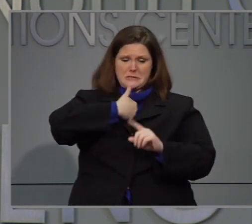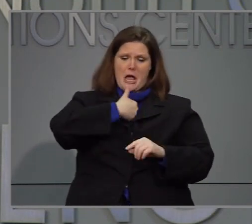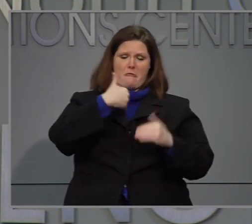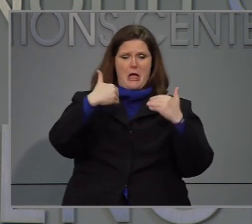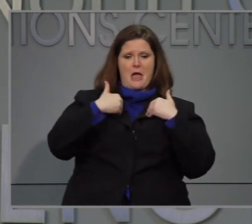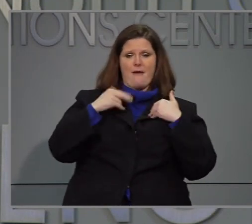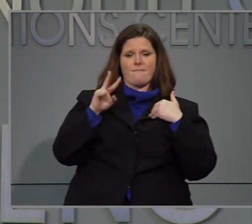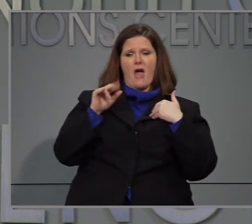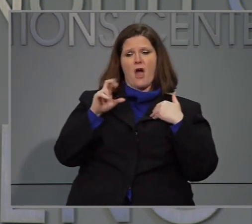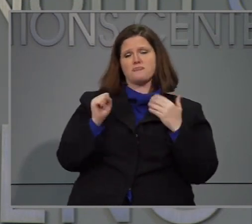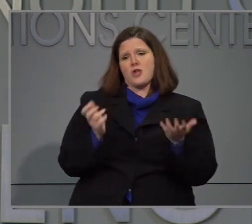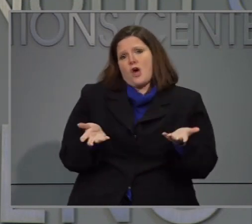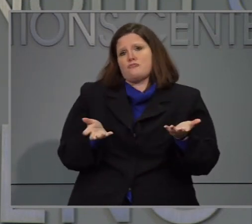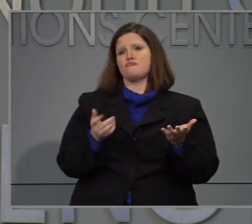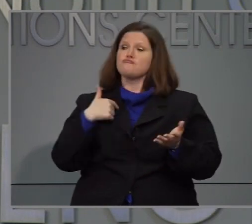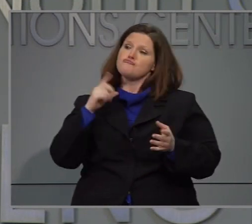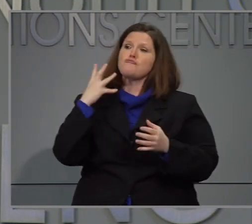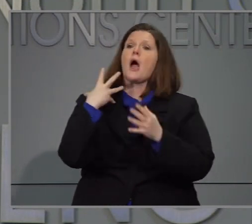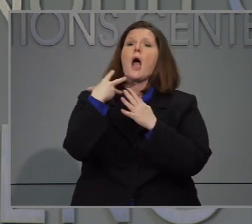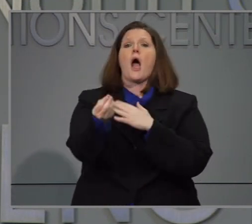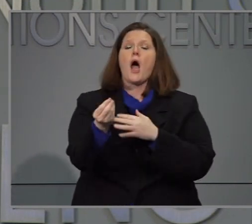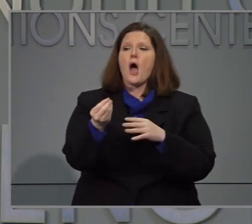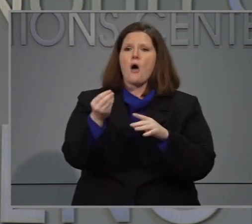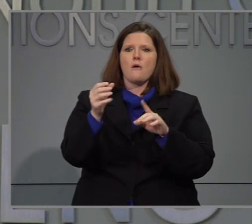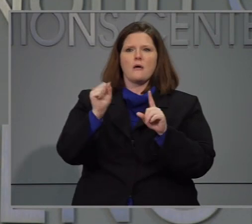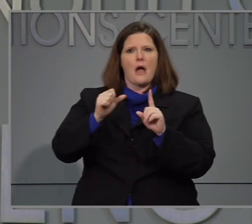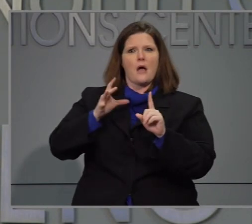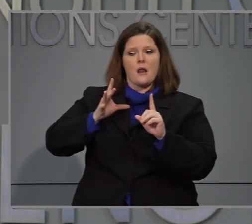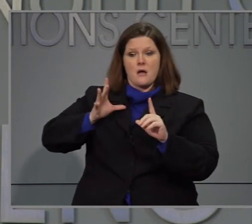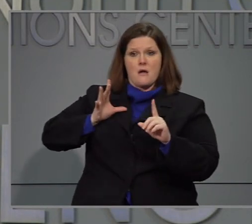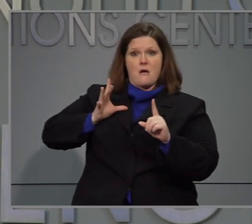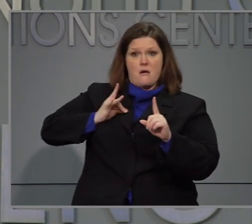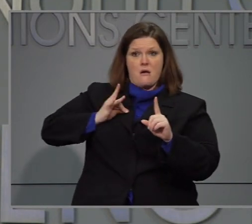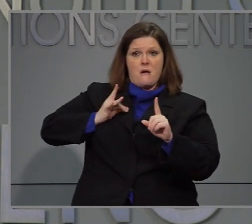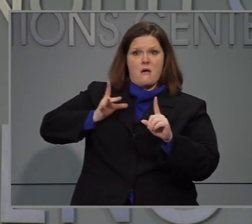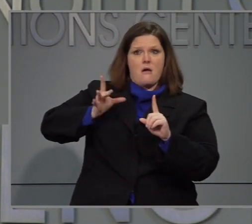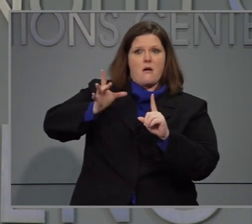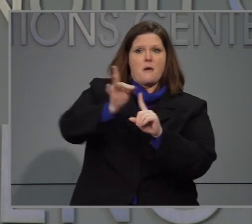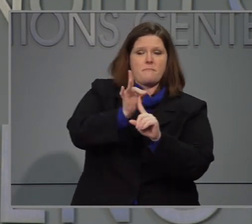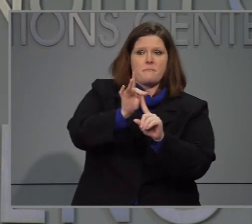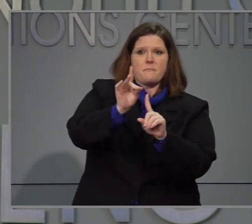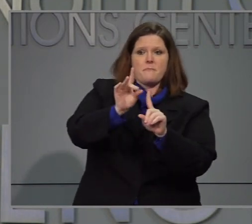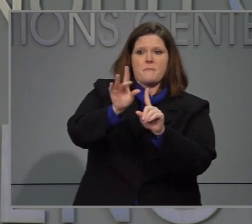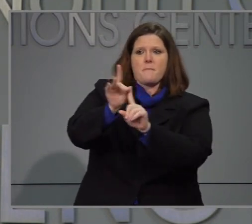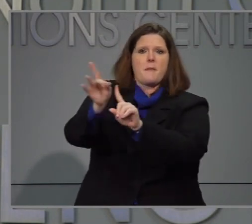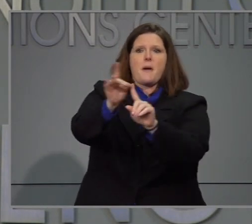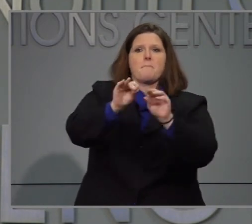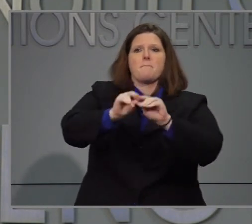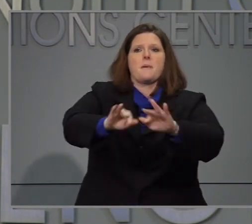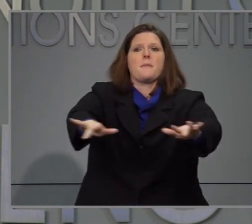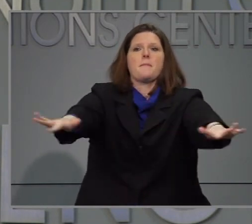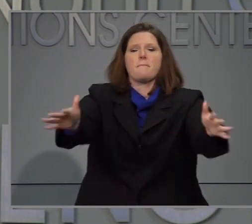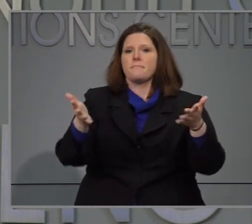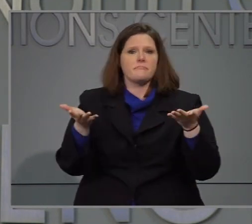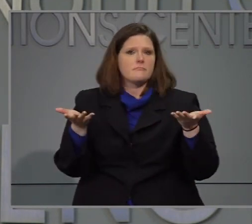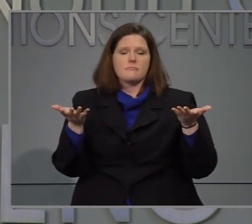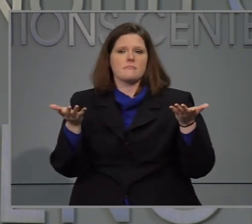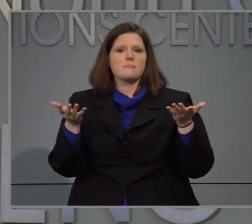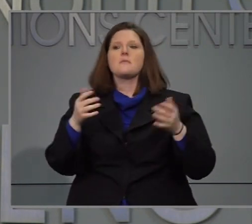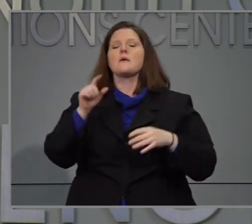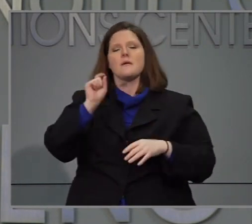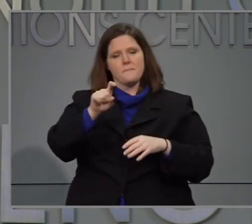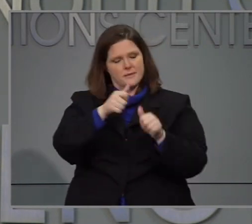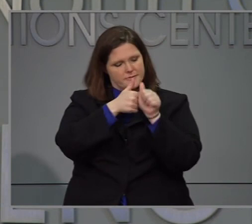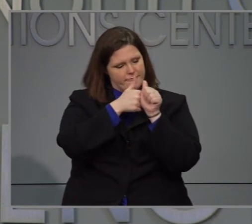ocasionan confusión, y eso es preocupante. Nosotros creemos que las personas en general, para la